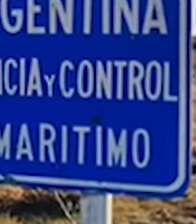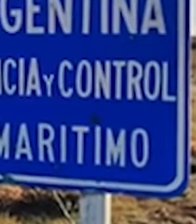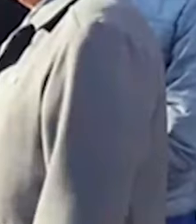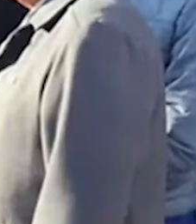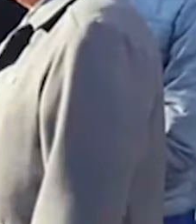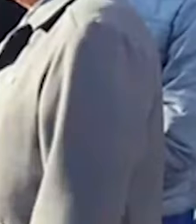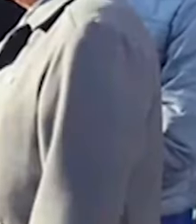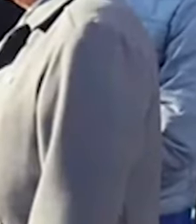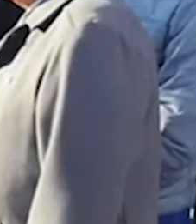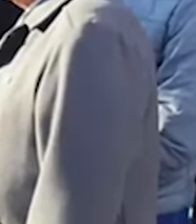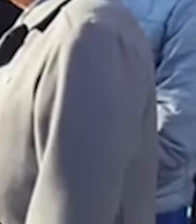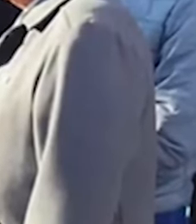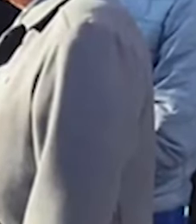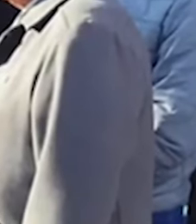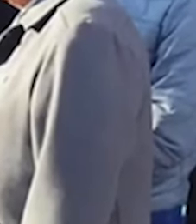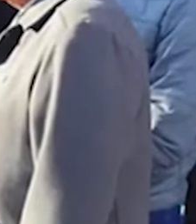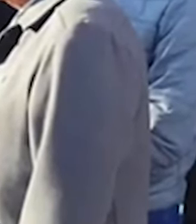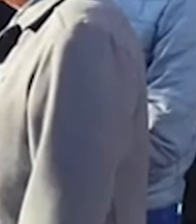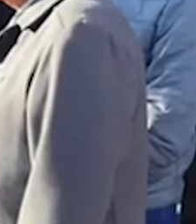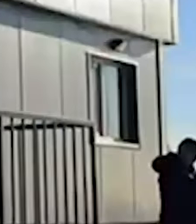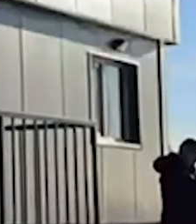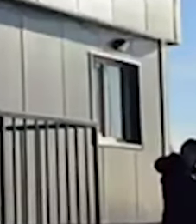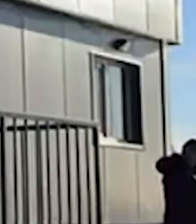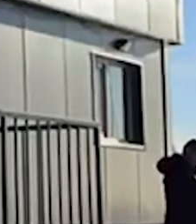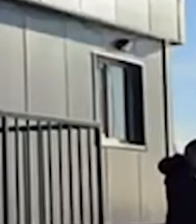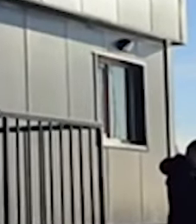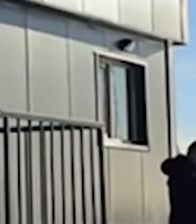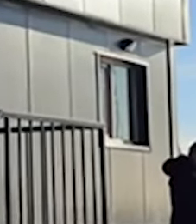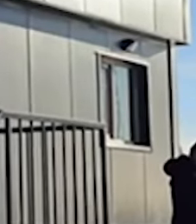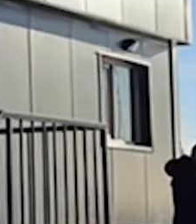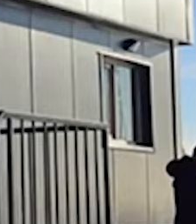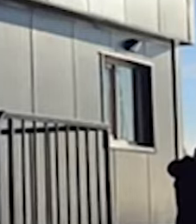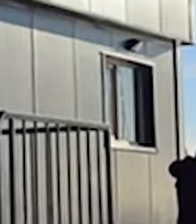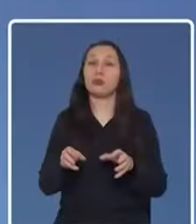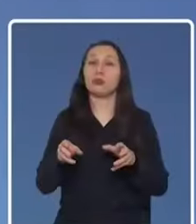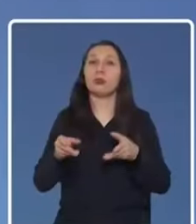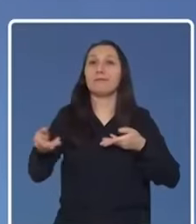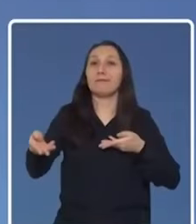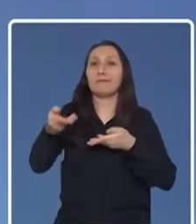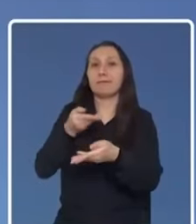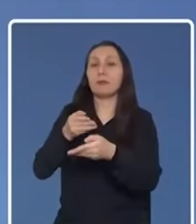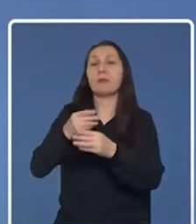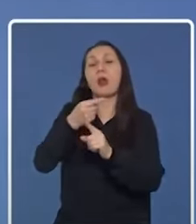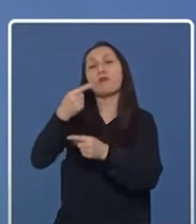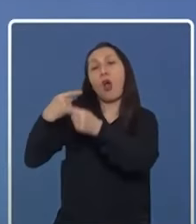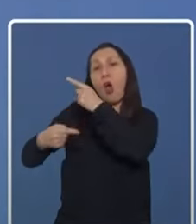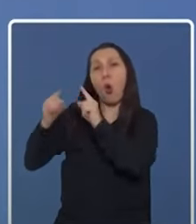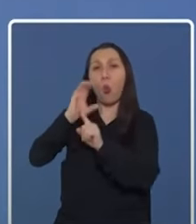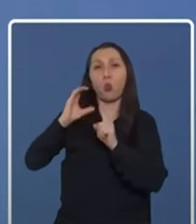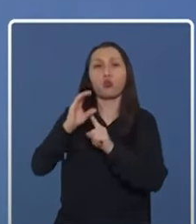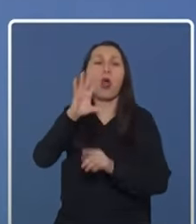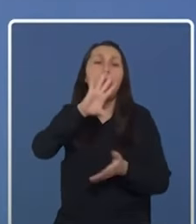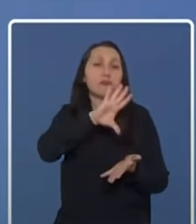no paneles, se trata de una base militar. Una cosa es el intercambio histórico-cultural que han tenido nuestros